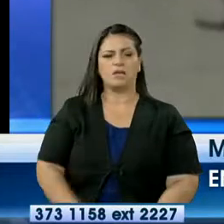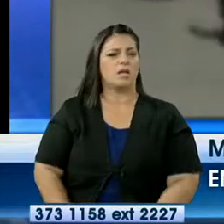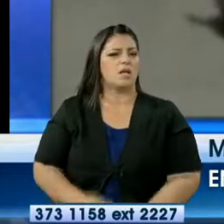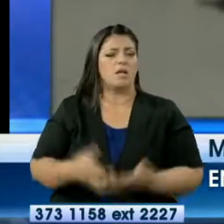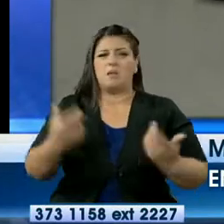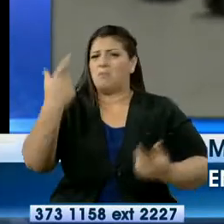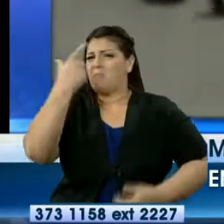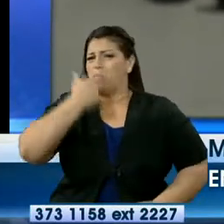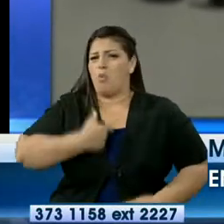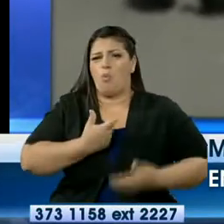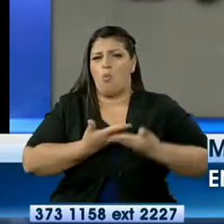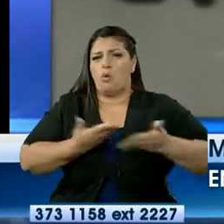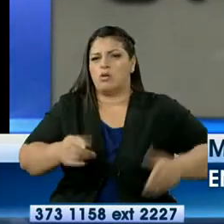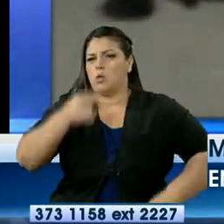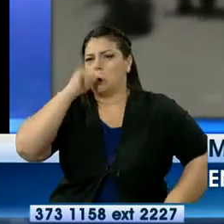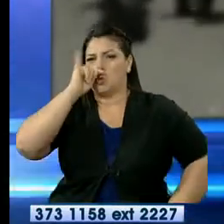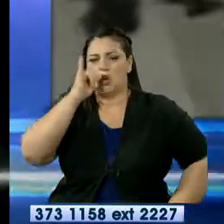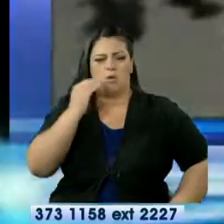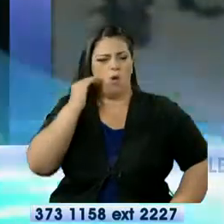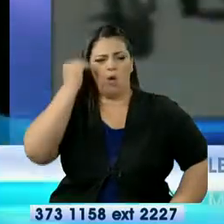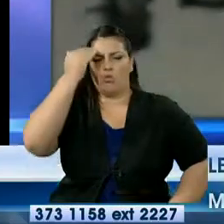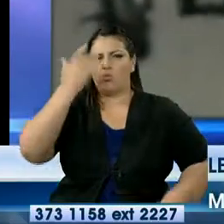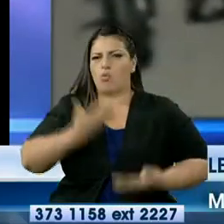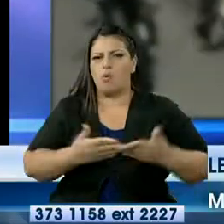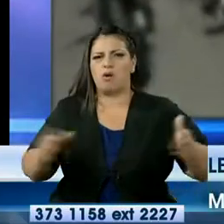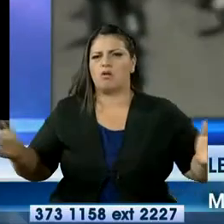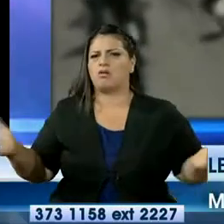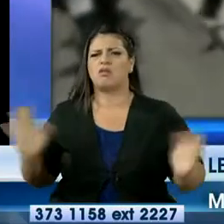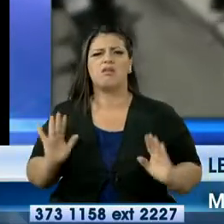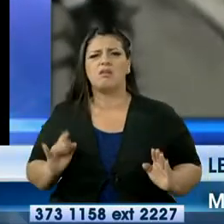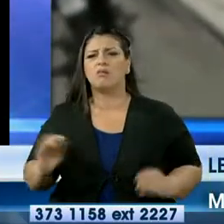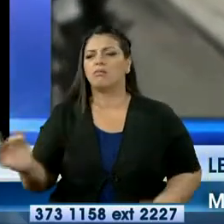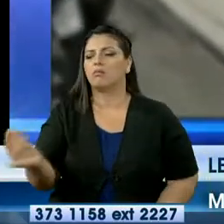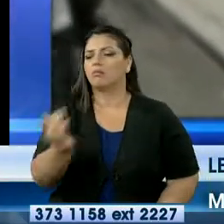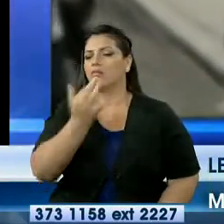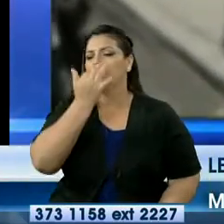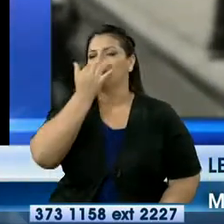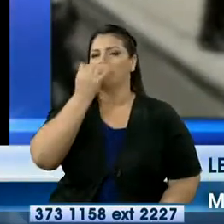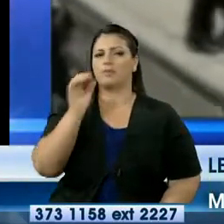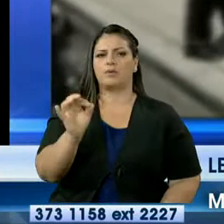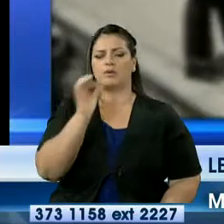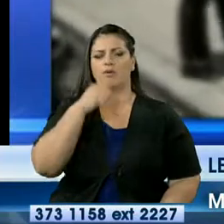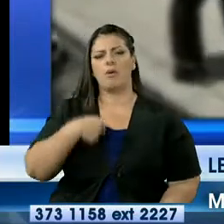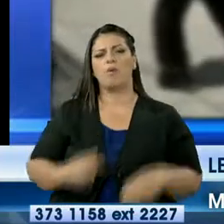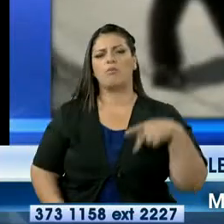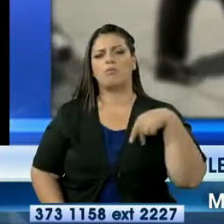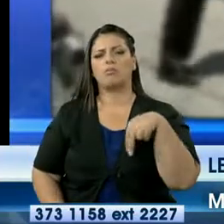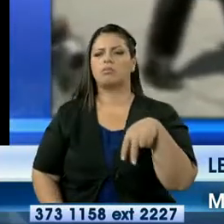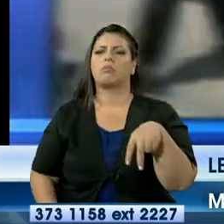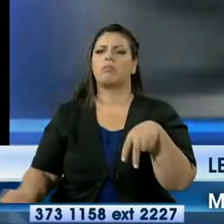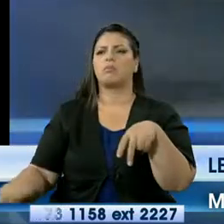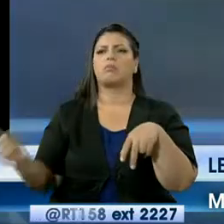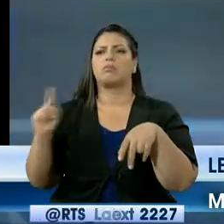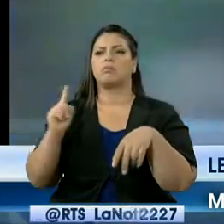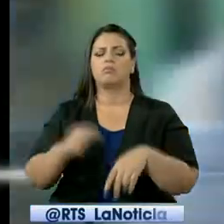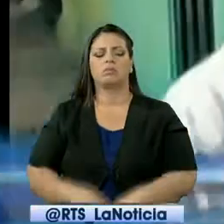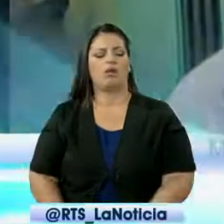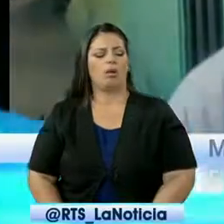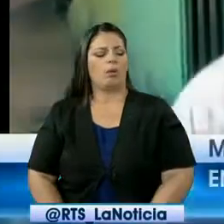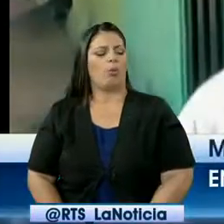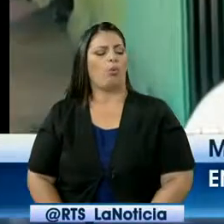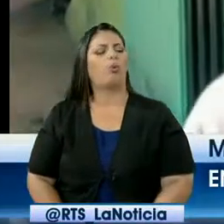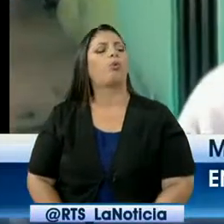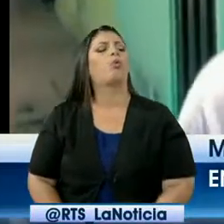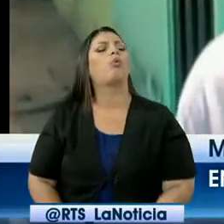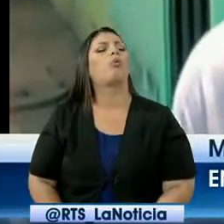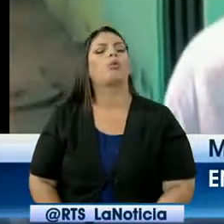haya niño, a uno lo bombean por ahí. En la calle así como usted va caminando, ellos van haciendo sus cosas. Por eso